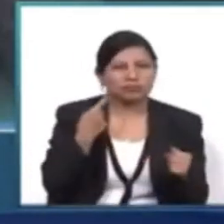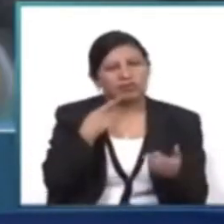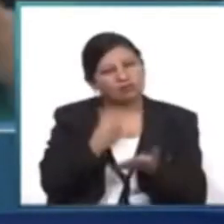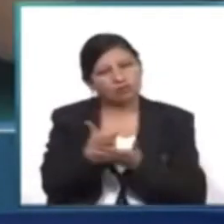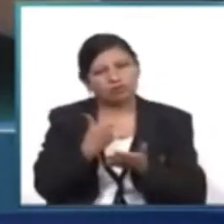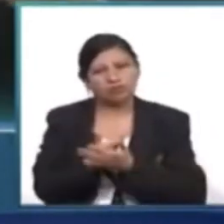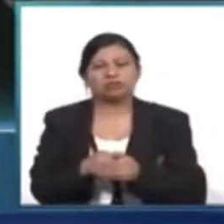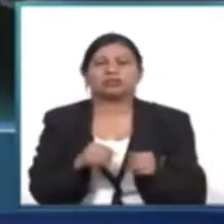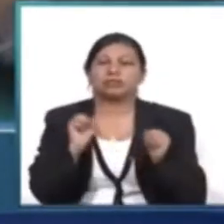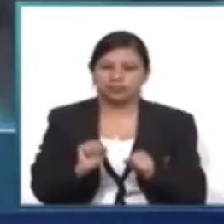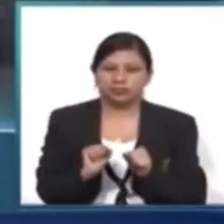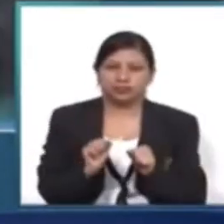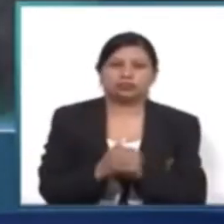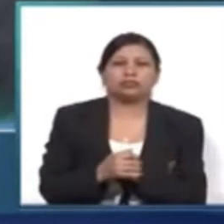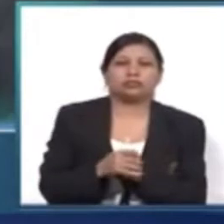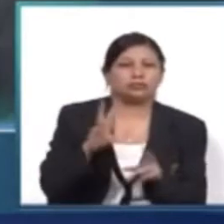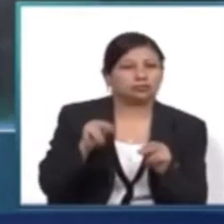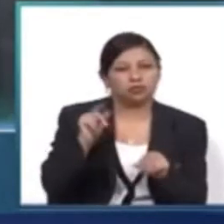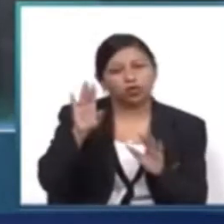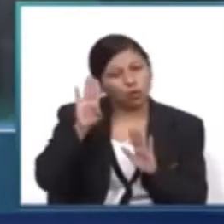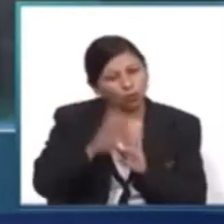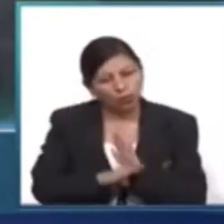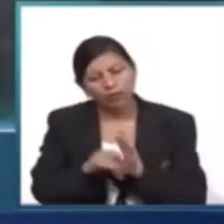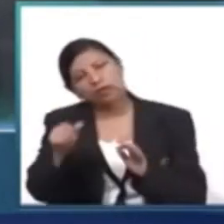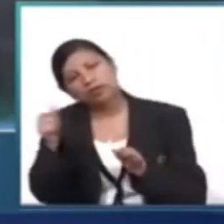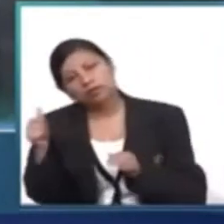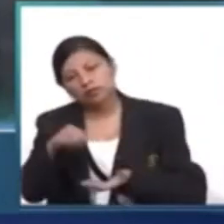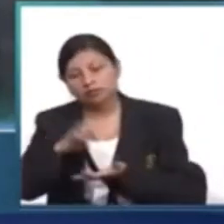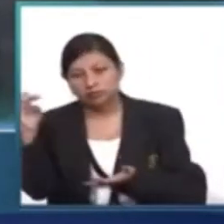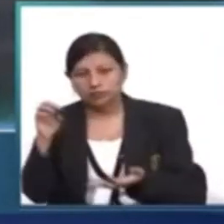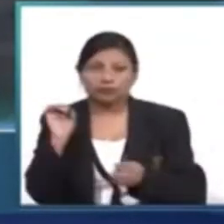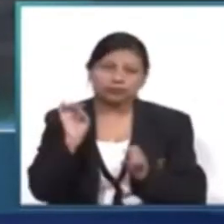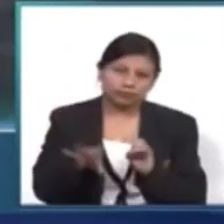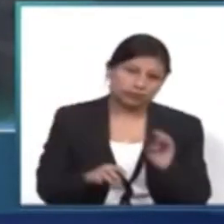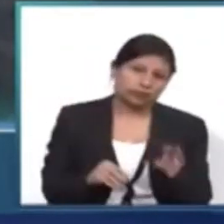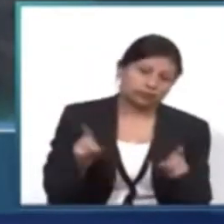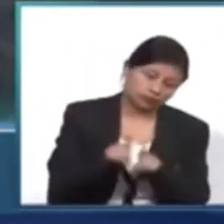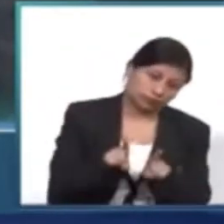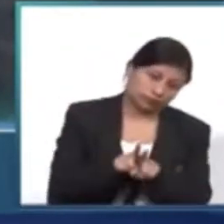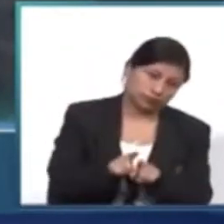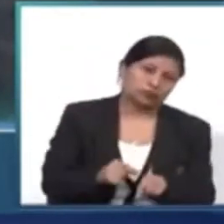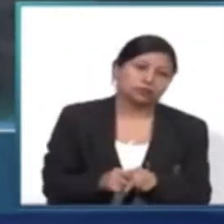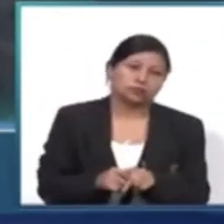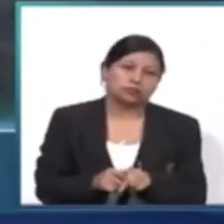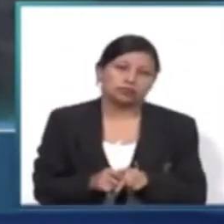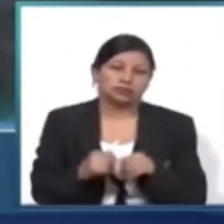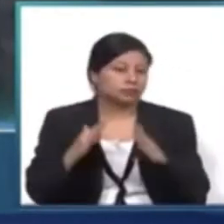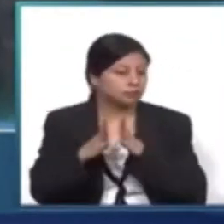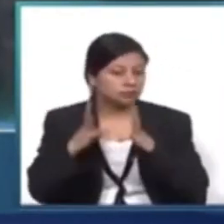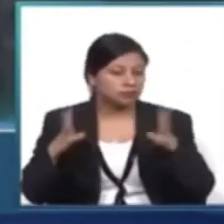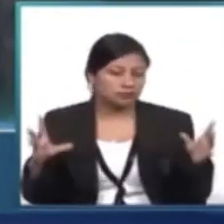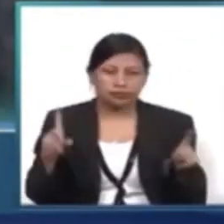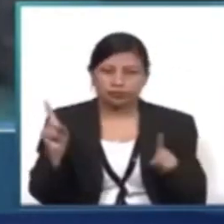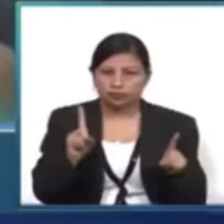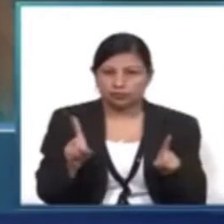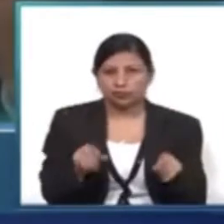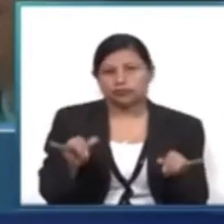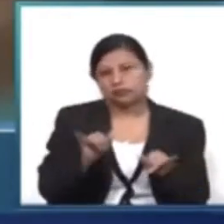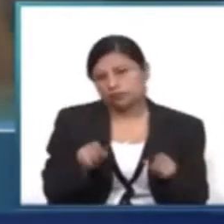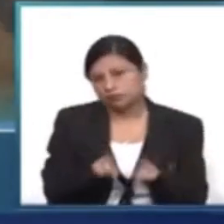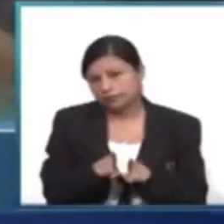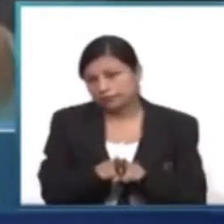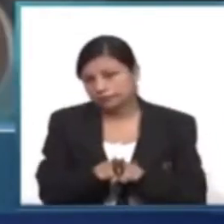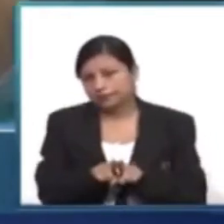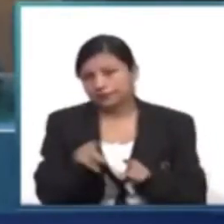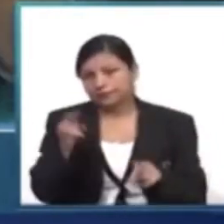economía pues no tan mal como en otros países, por decirlo así, pero igual no estamos creciendo. Igual ya lo podemos